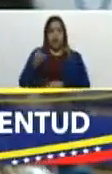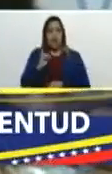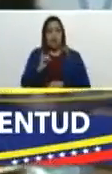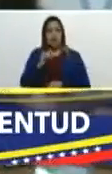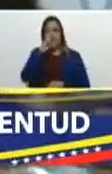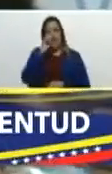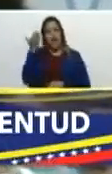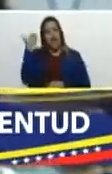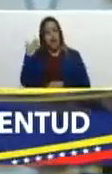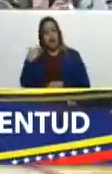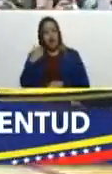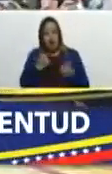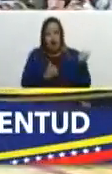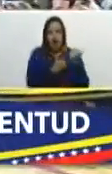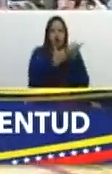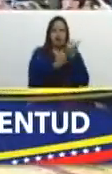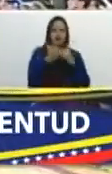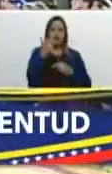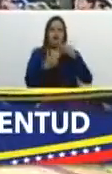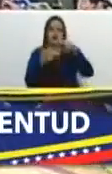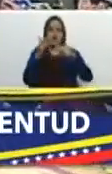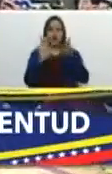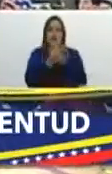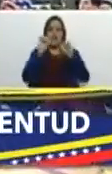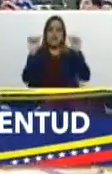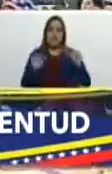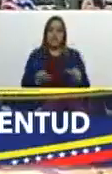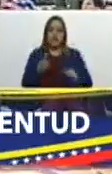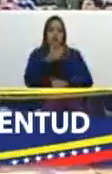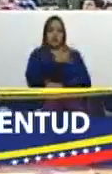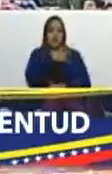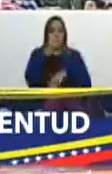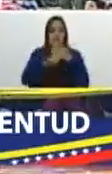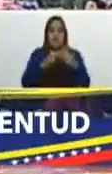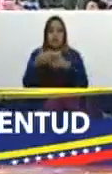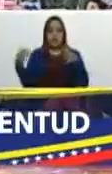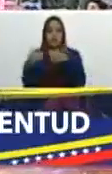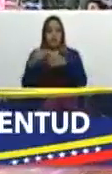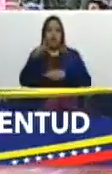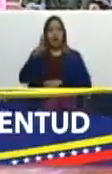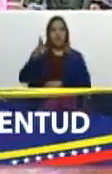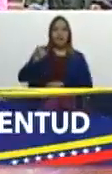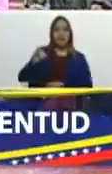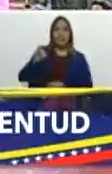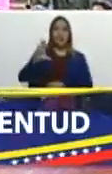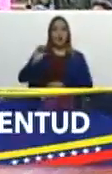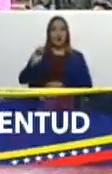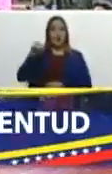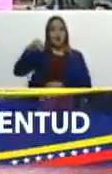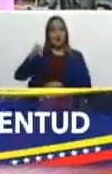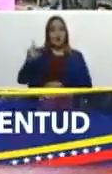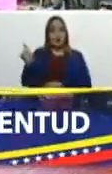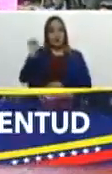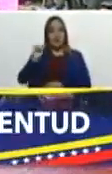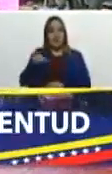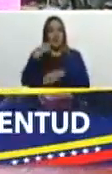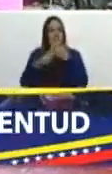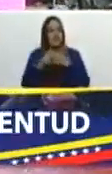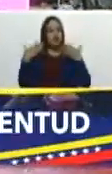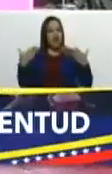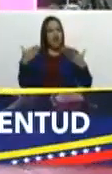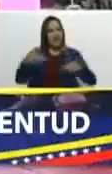años invirtiendo en la infraestructura de todo el sistema educativo. Creamos las Bricomiles, las cuales han hecho un gran esfuerzo. Hoy la Universidad Central